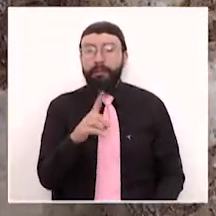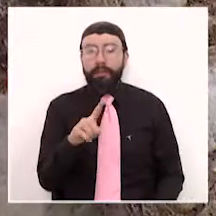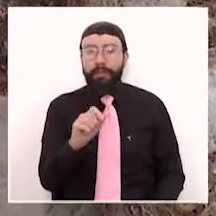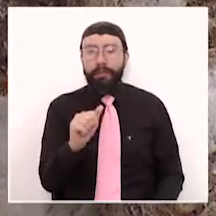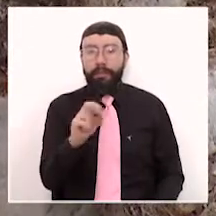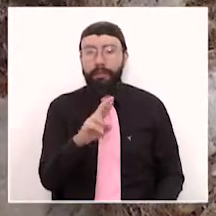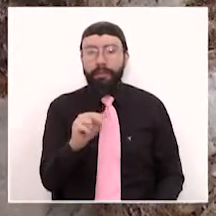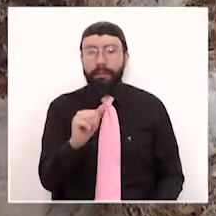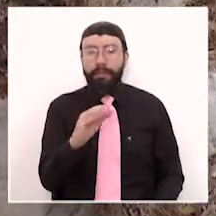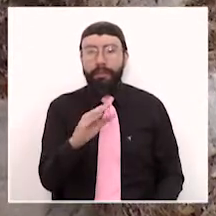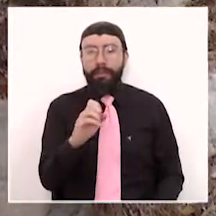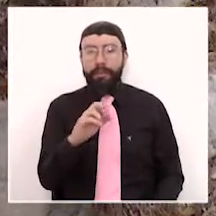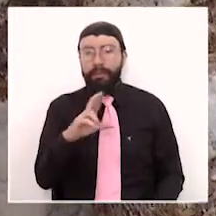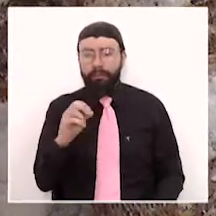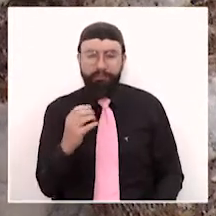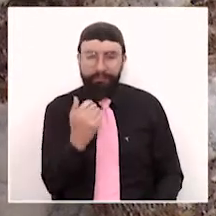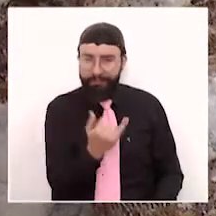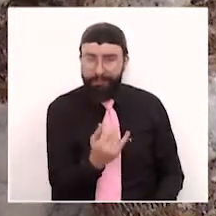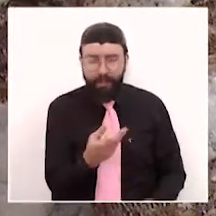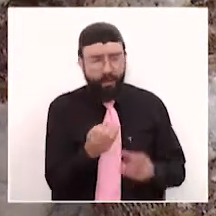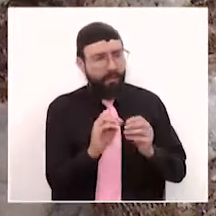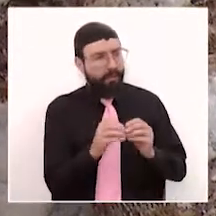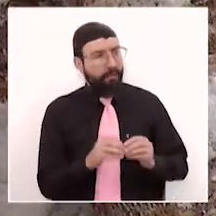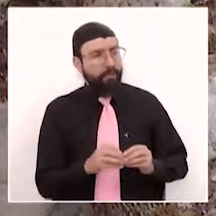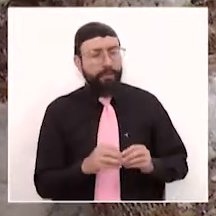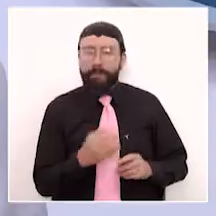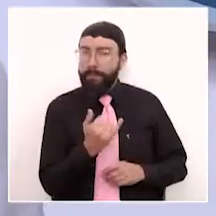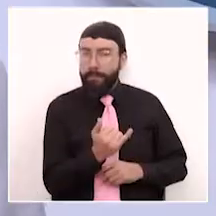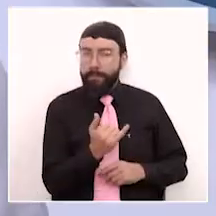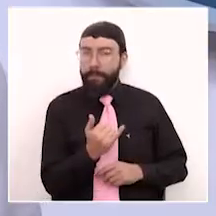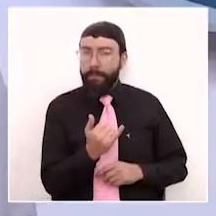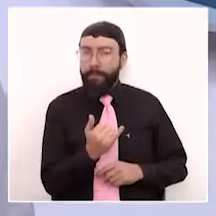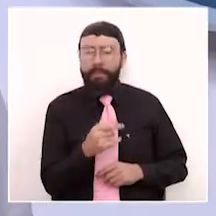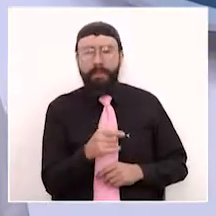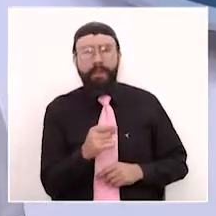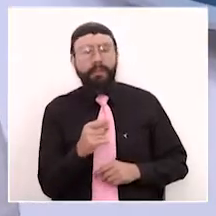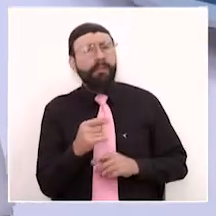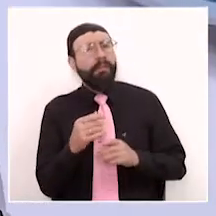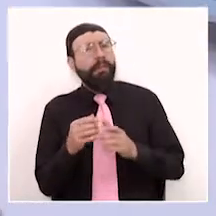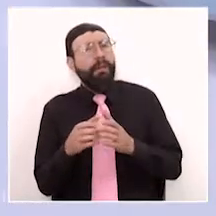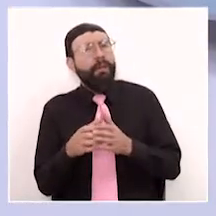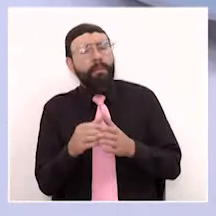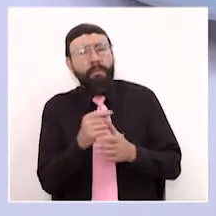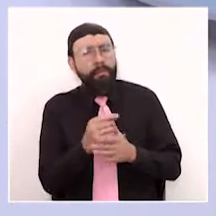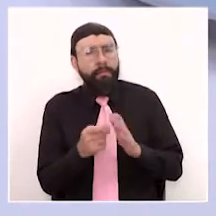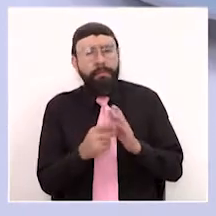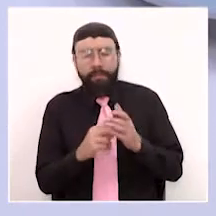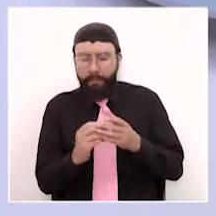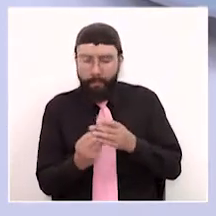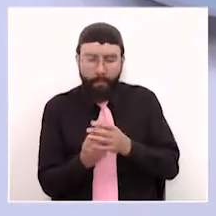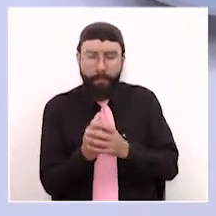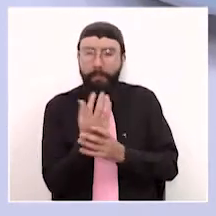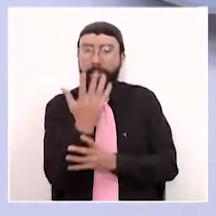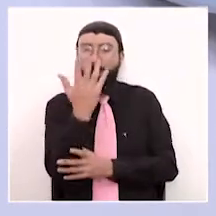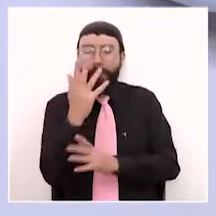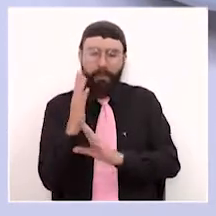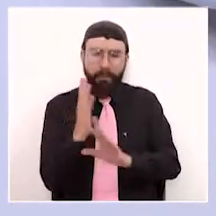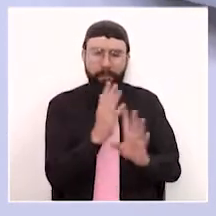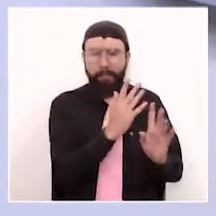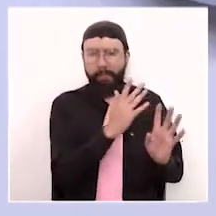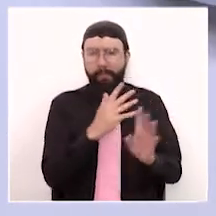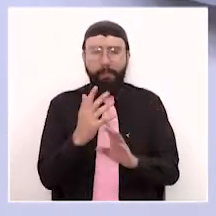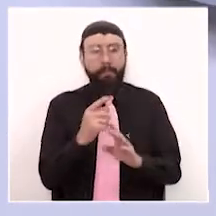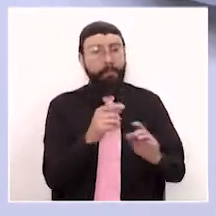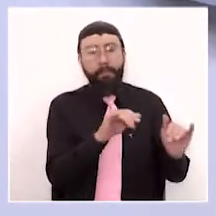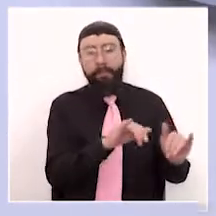la molienda del trigo sarraceno. El trigo sarraceno es un pseudocereal, es una planta que tiene las características